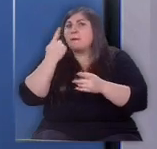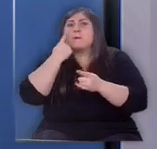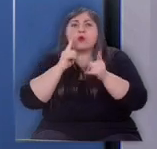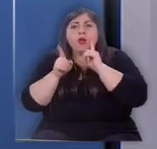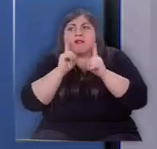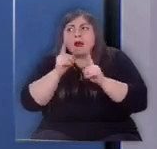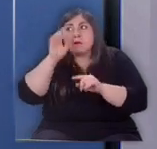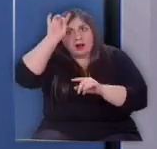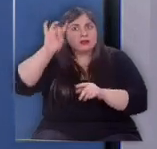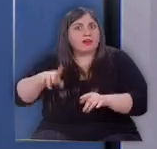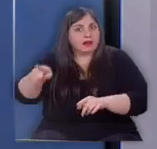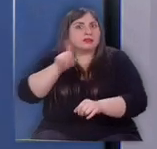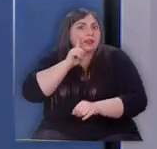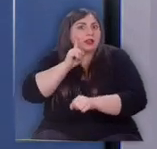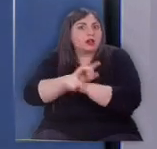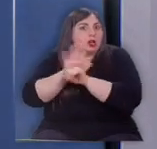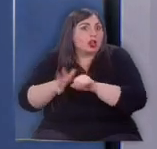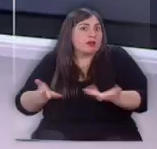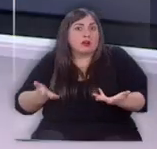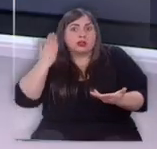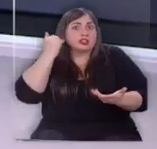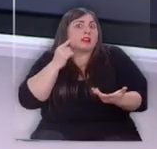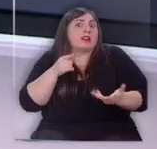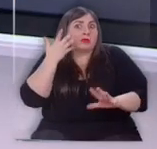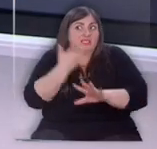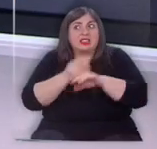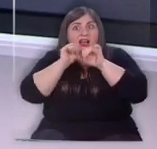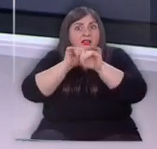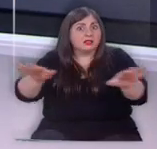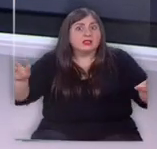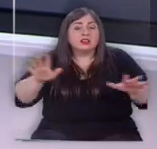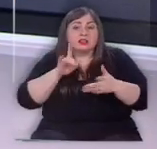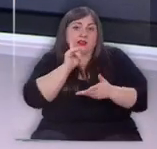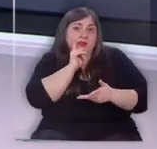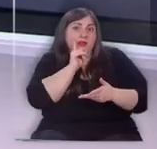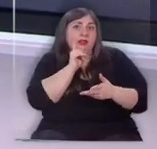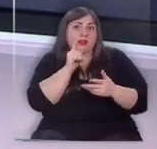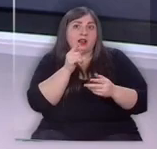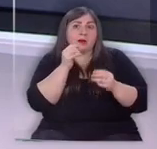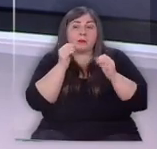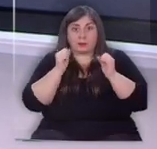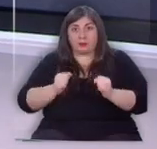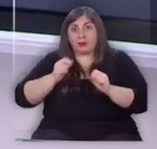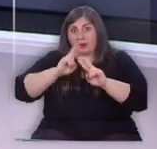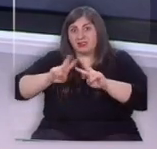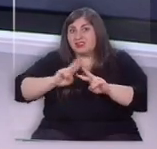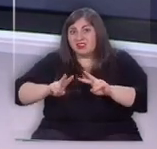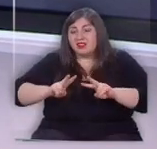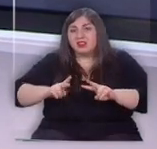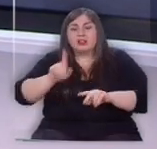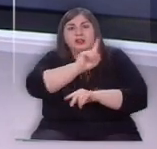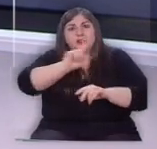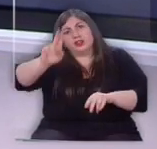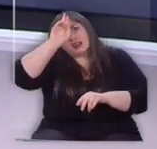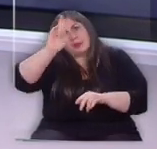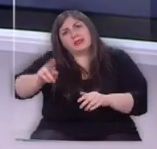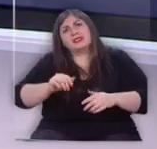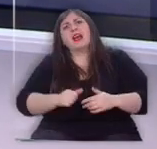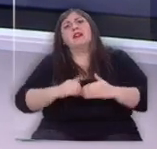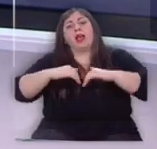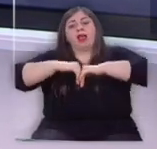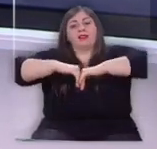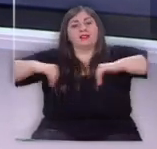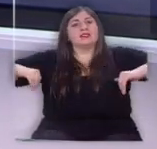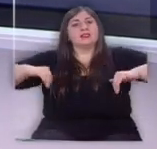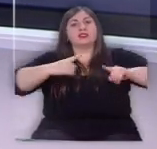para testear? Porque no sabemos si había alguien contagiado o si potencialmente pudo haberlo estado, pero ya de no respetar la distancia social